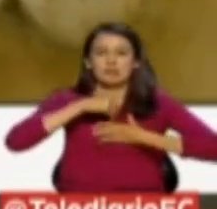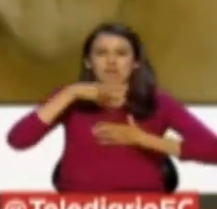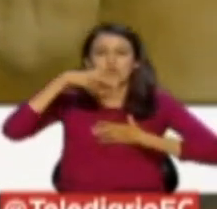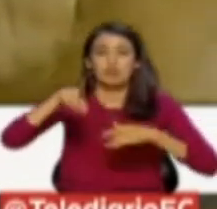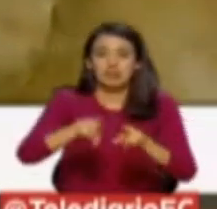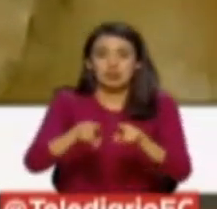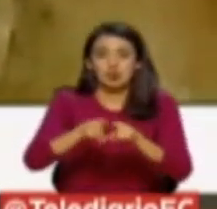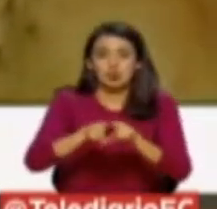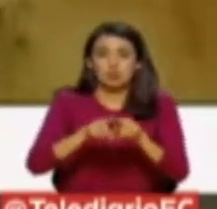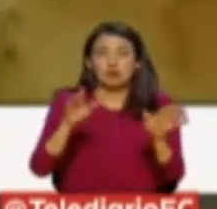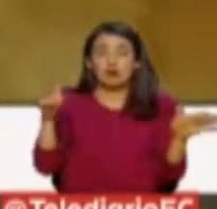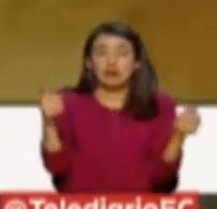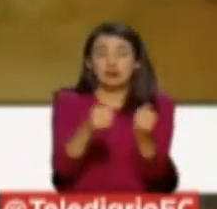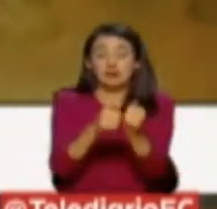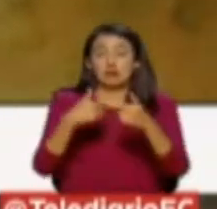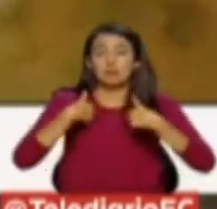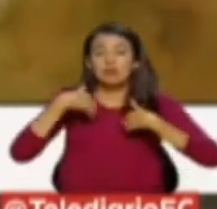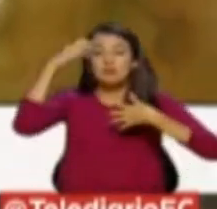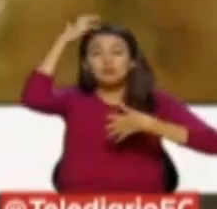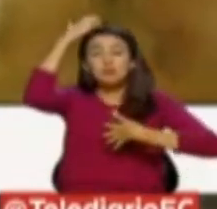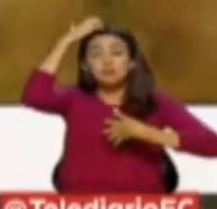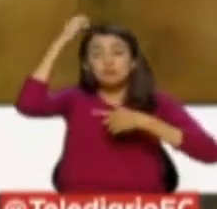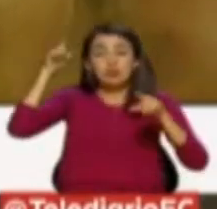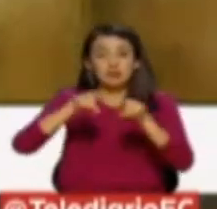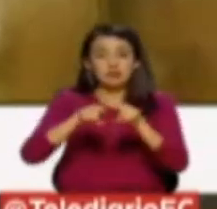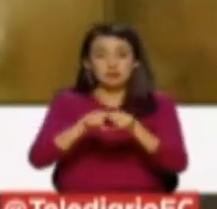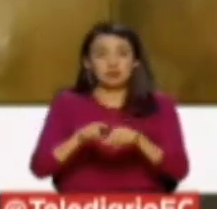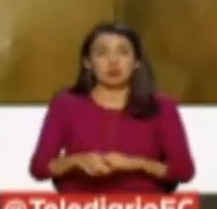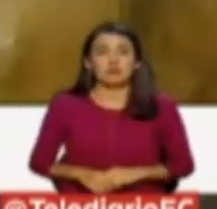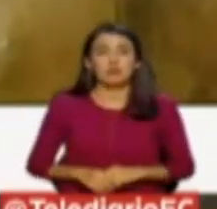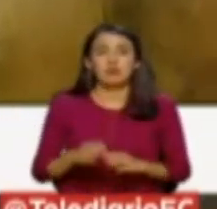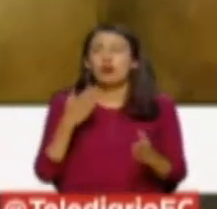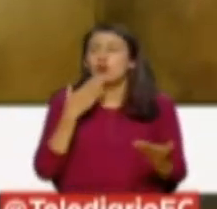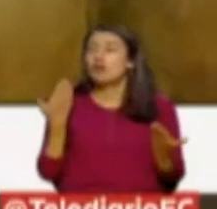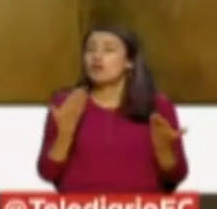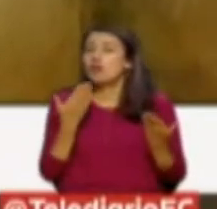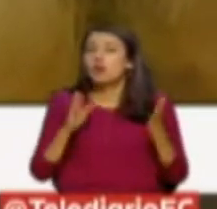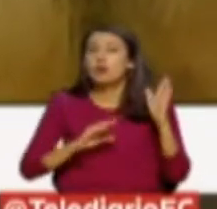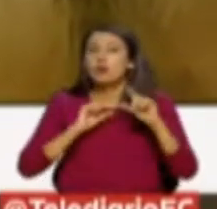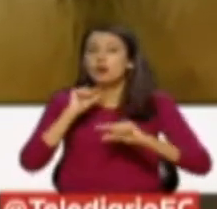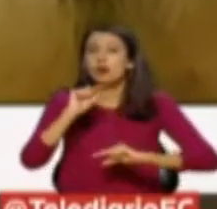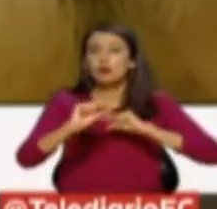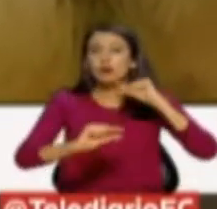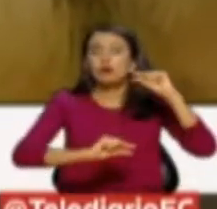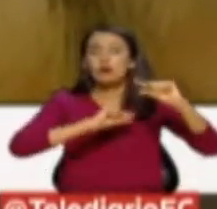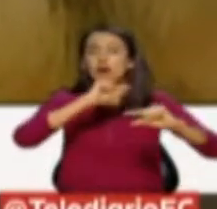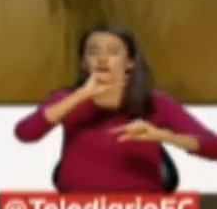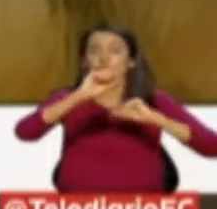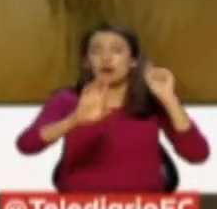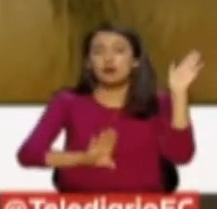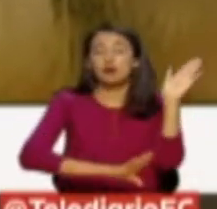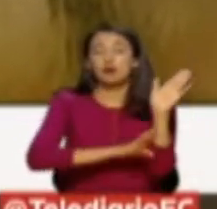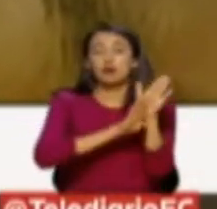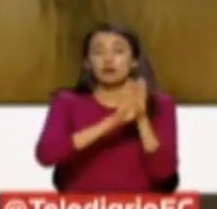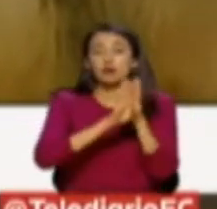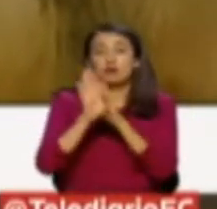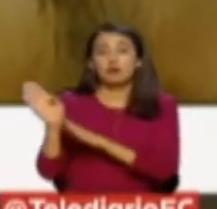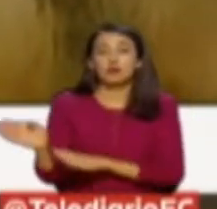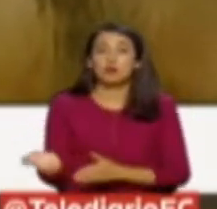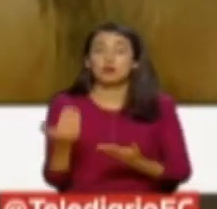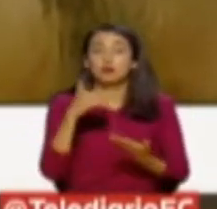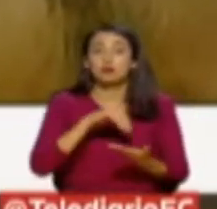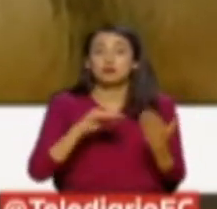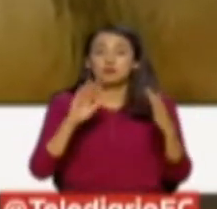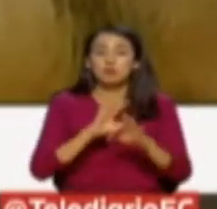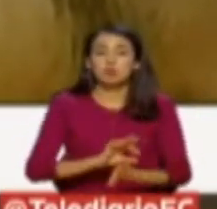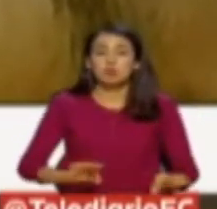nosotros los monos cómo fue tu evolución como artista tú comenzaste a quedar a